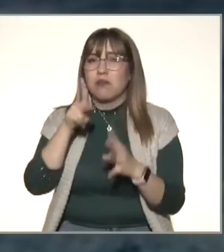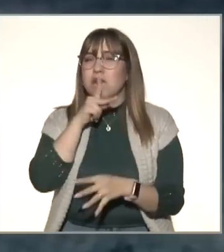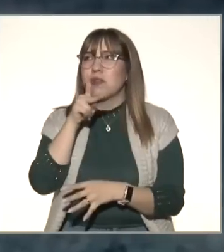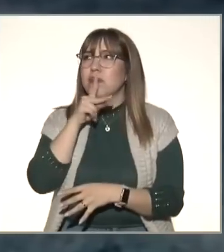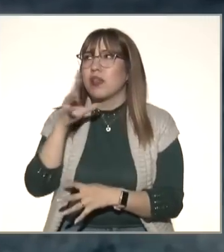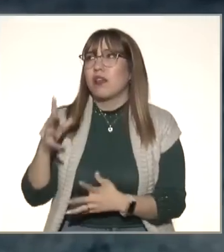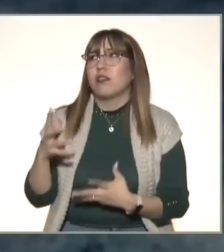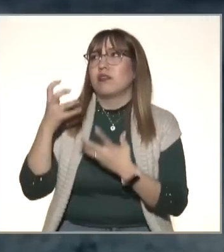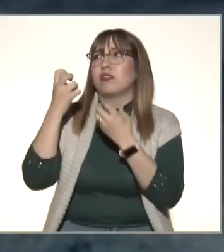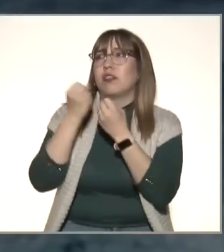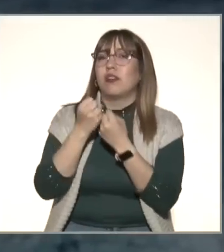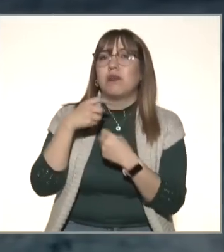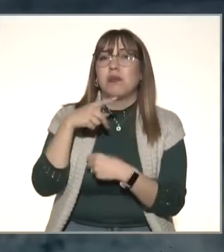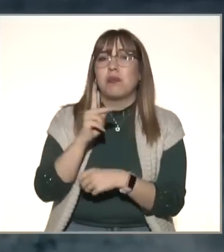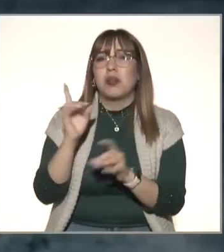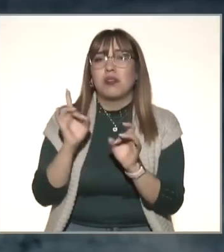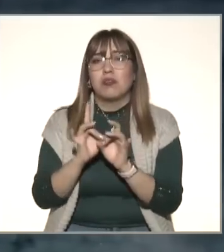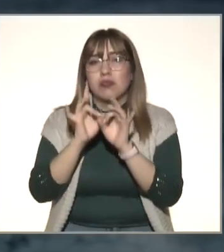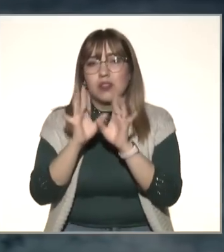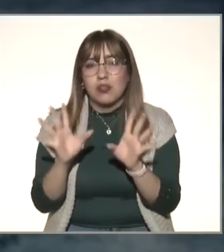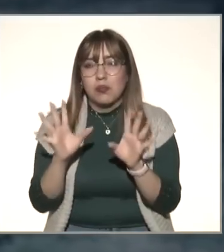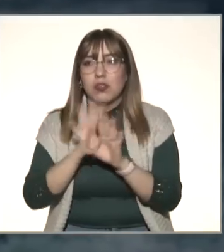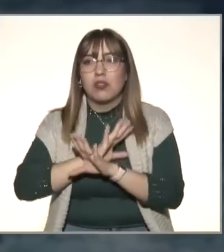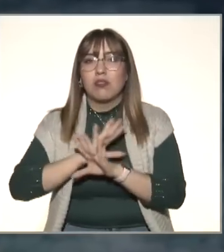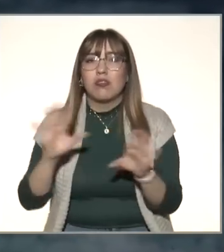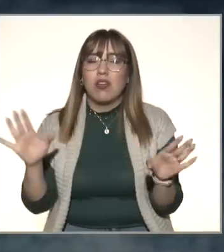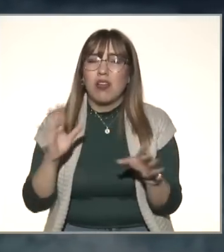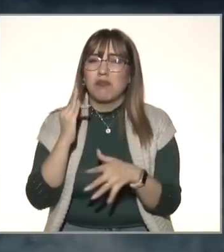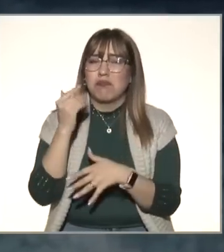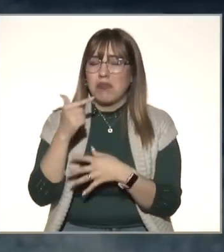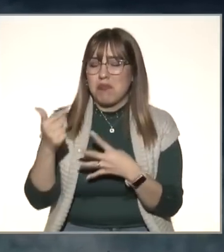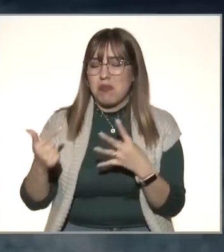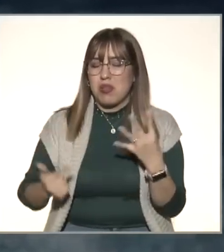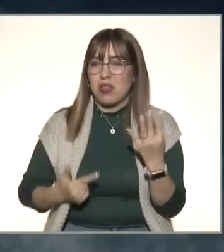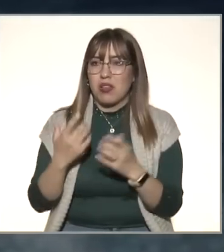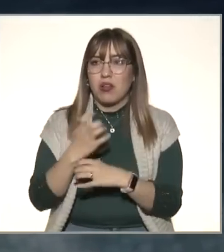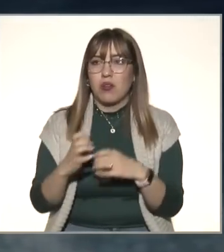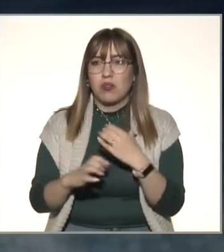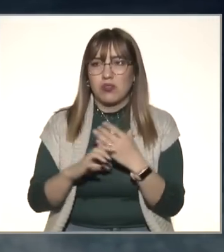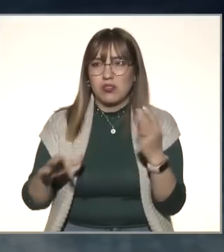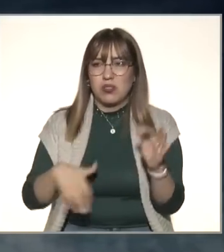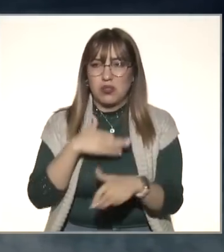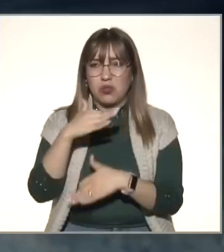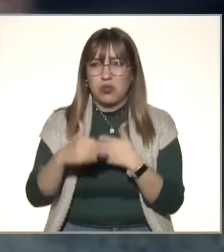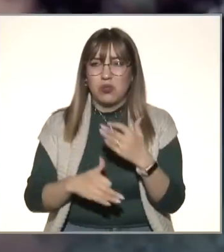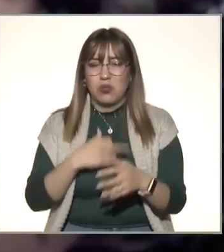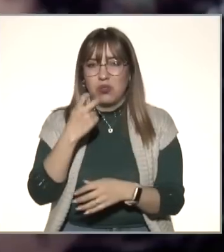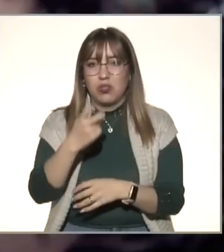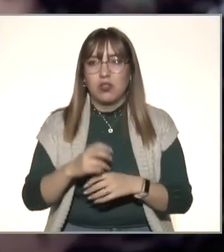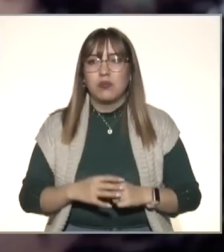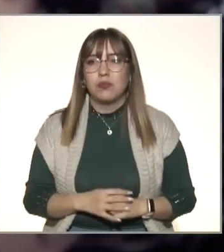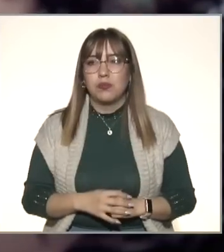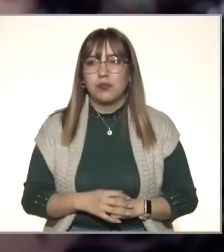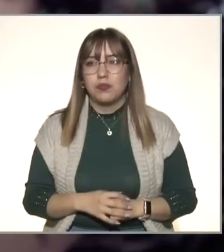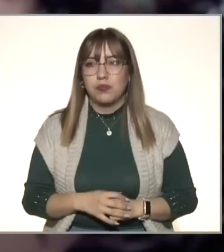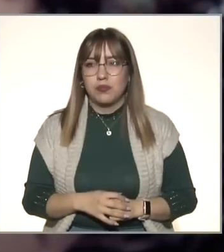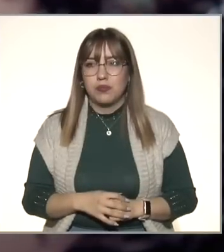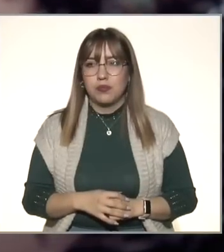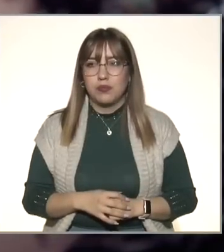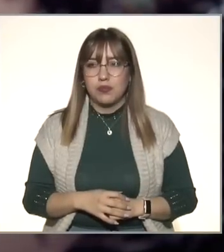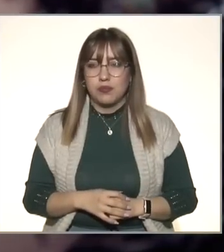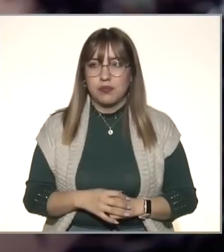padre, pero de repente ya le llegó. Todos estos elementos juntos producen un acto que